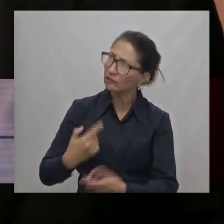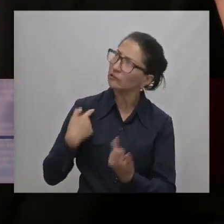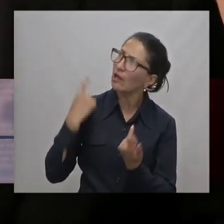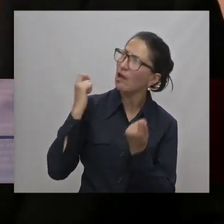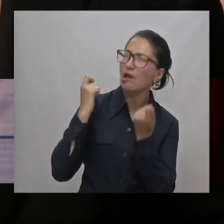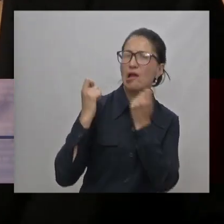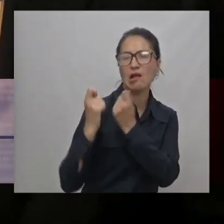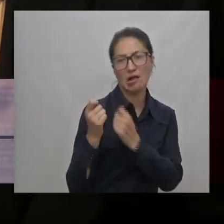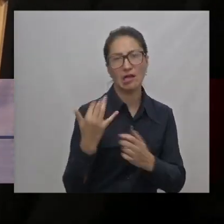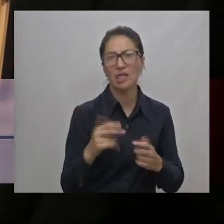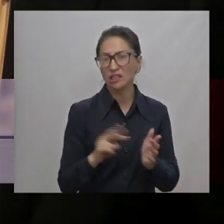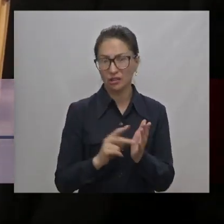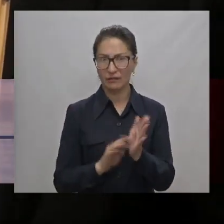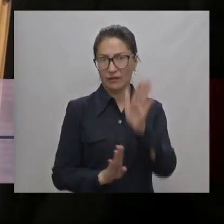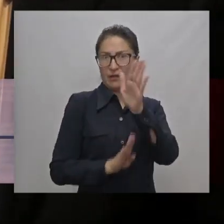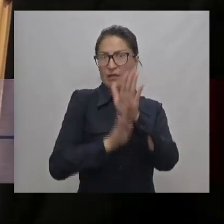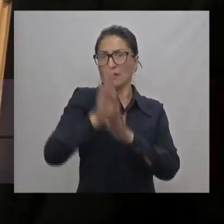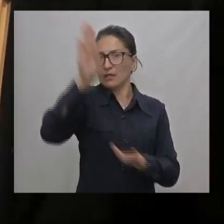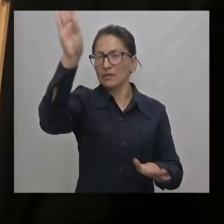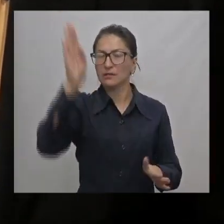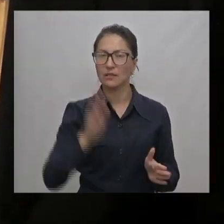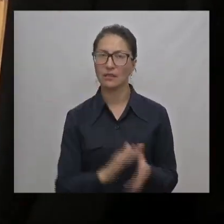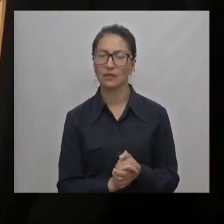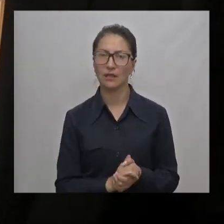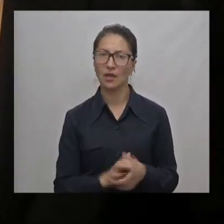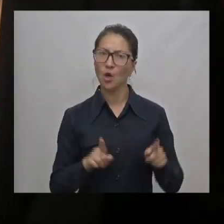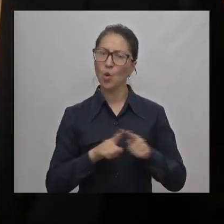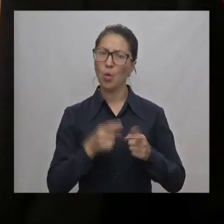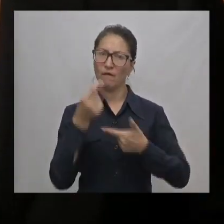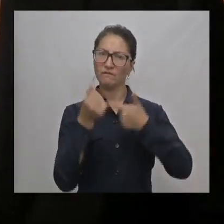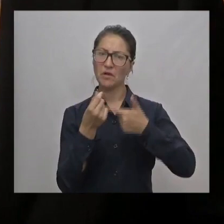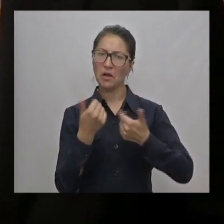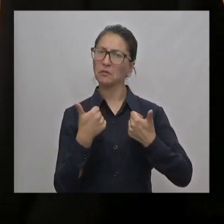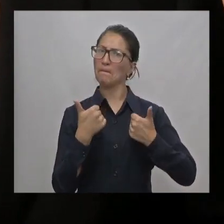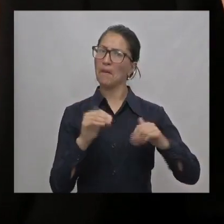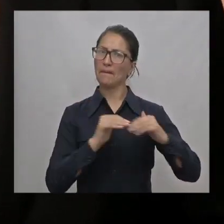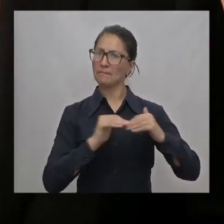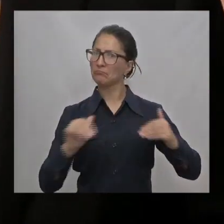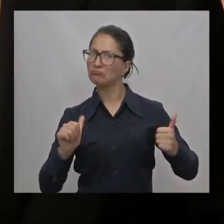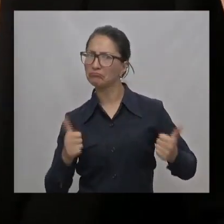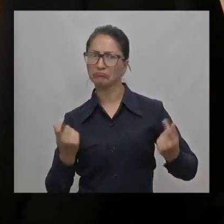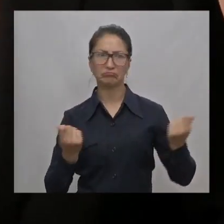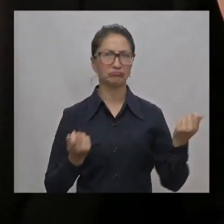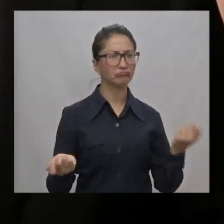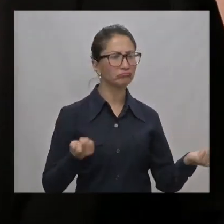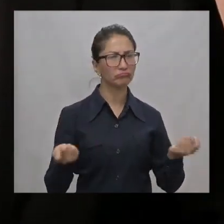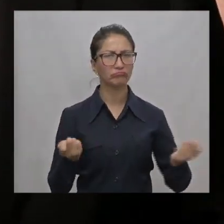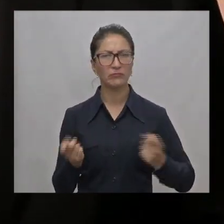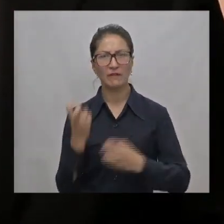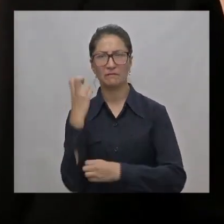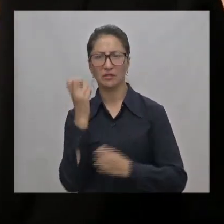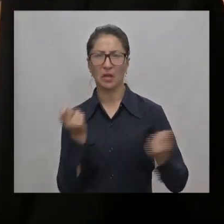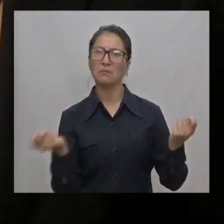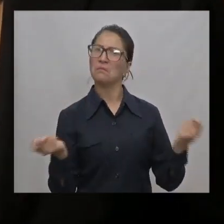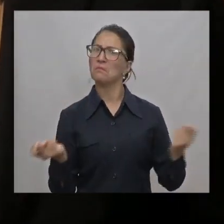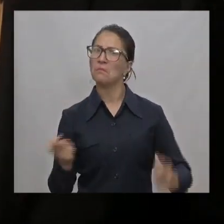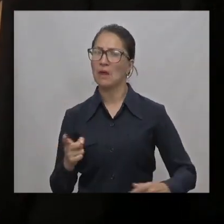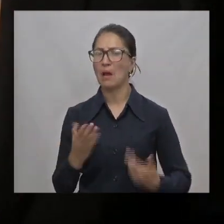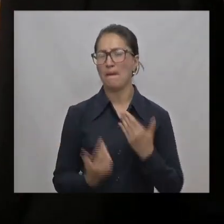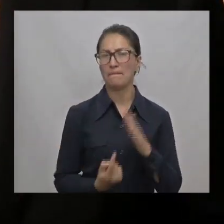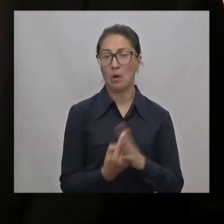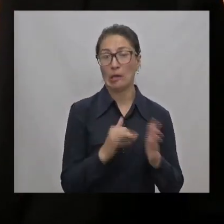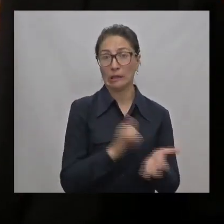han permitido a Colombia crecer, tener estabilidad financiera y tener estabilidad fiscal.